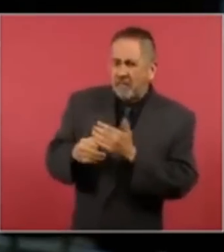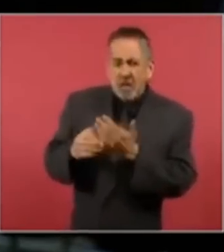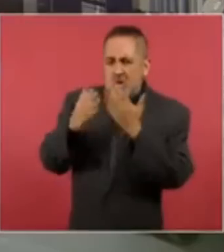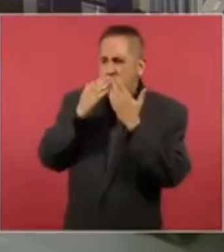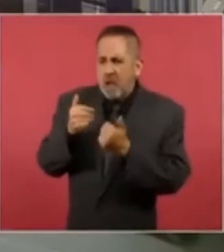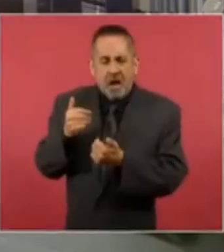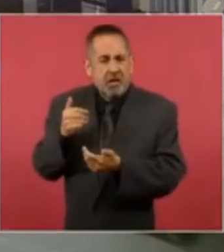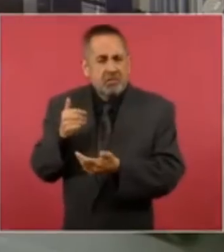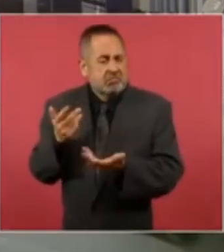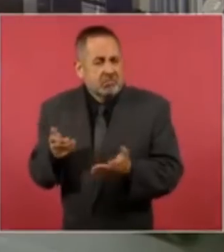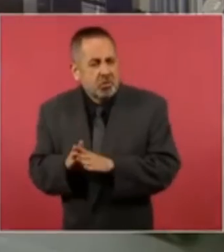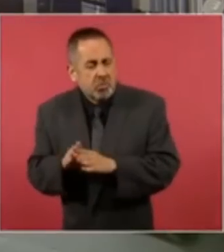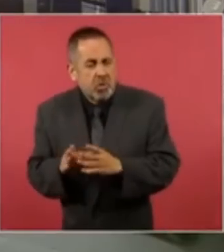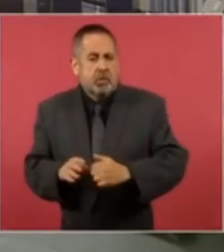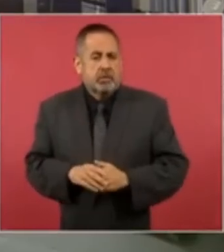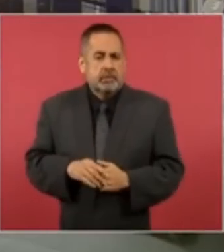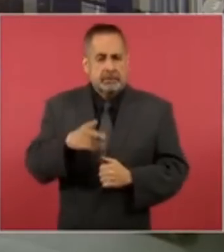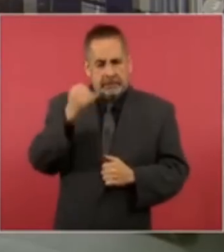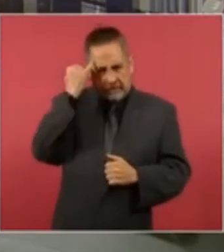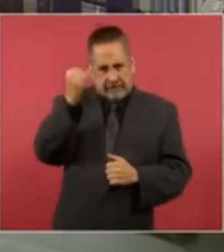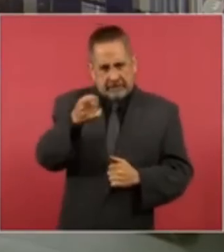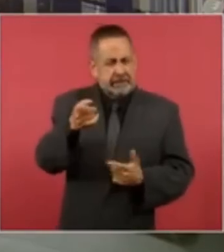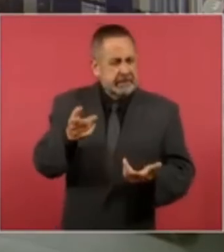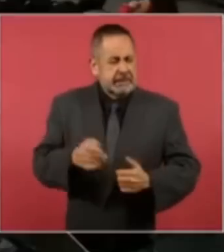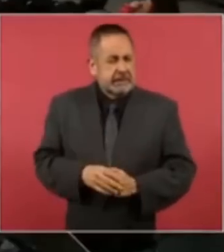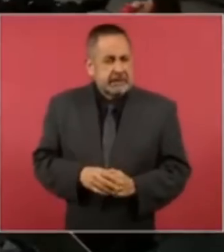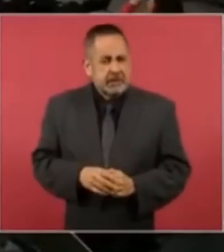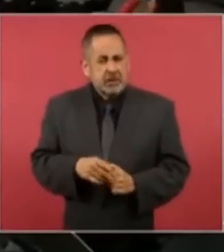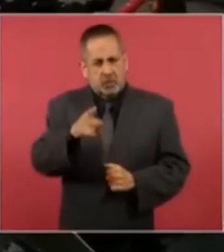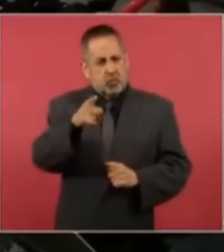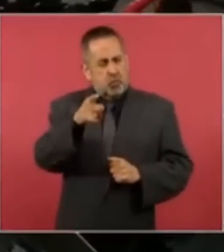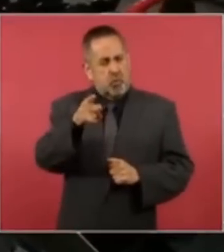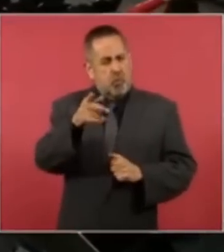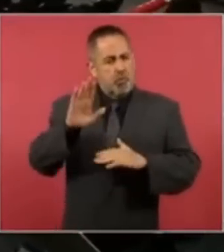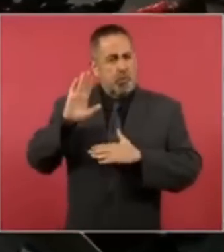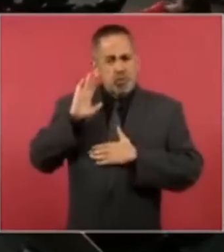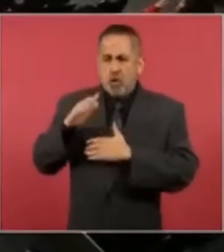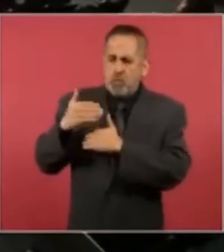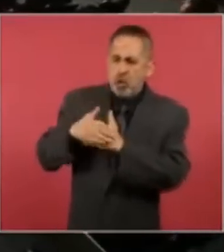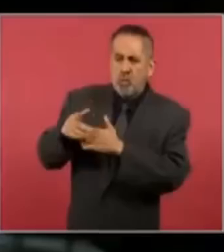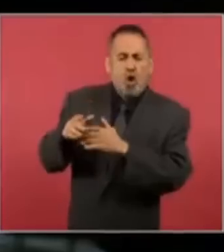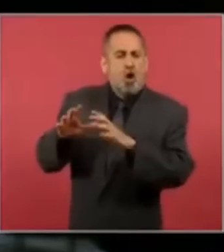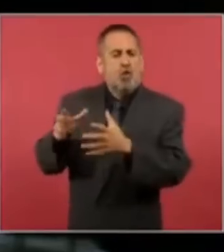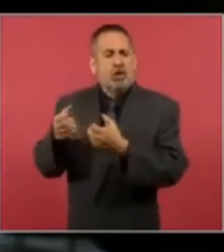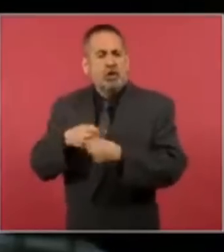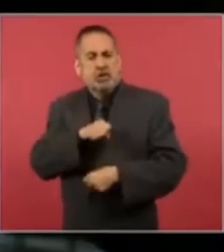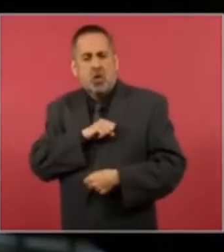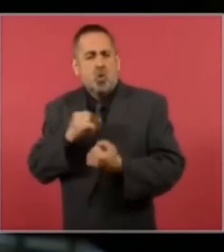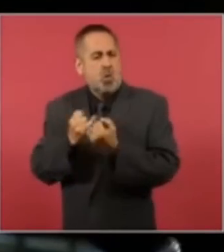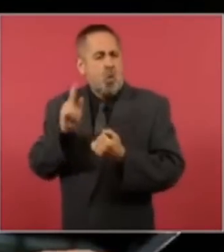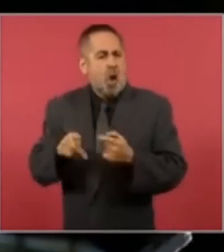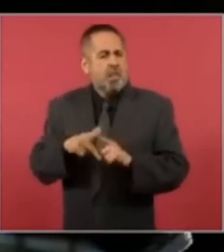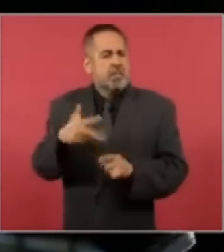insuficientes. Y si ante este panorama usted había prometido un sistema de salud similar al de